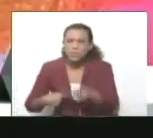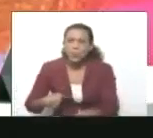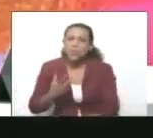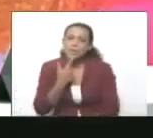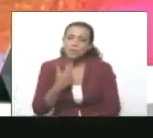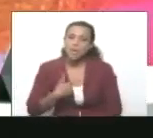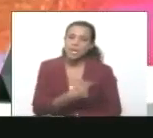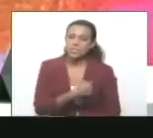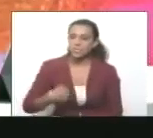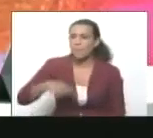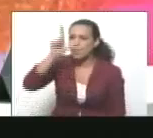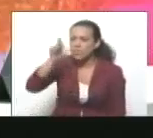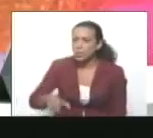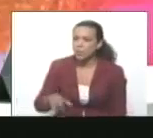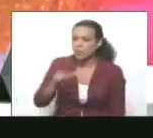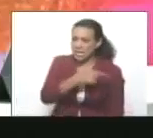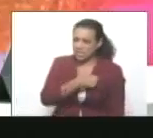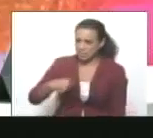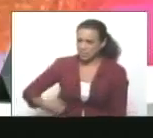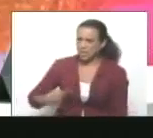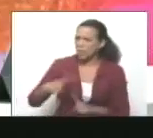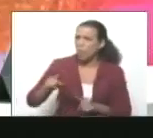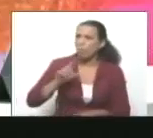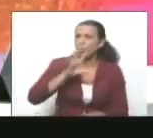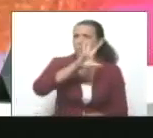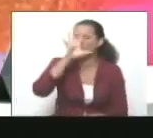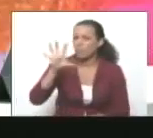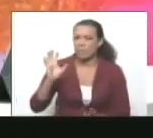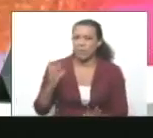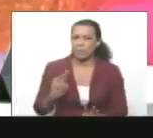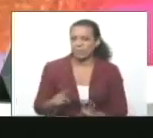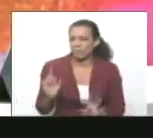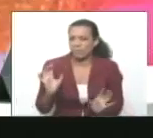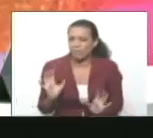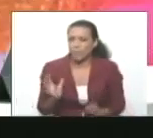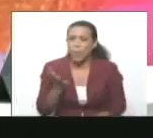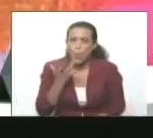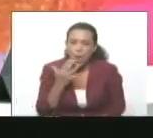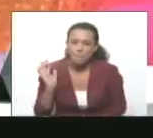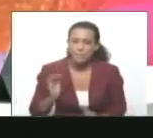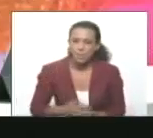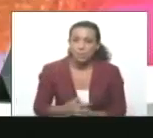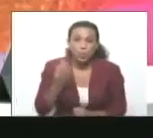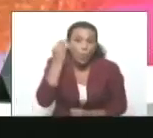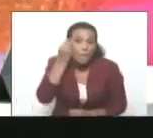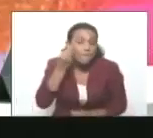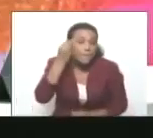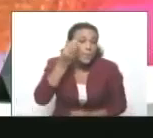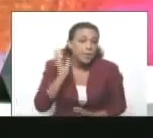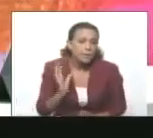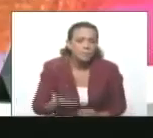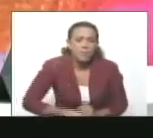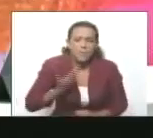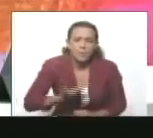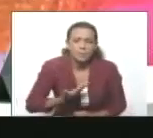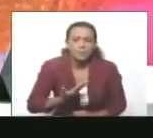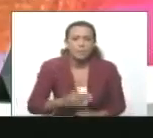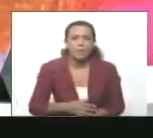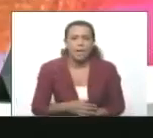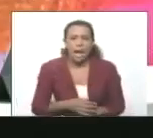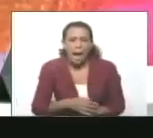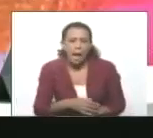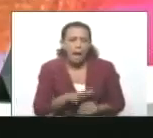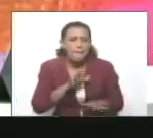del turismo chino, pudiéramos hablar de otro turismo también, de otras partes. Así que creo que es importante ir